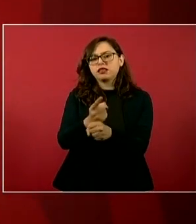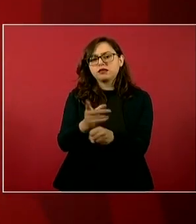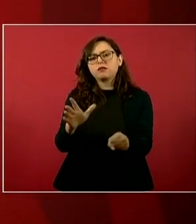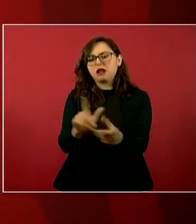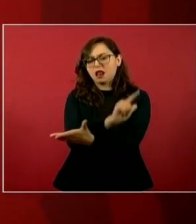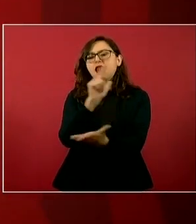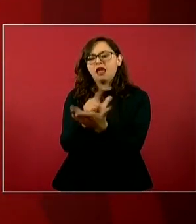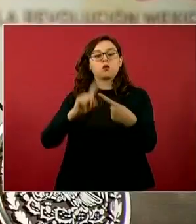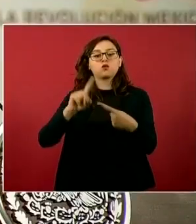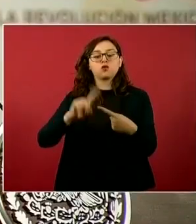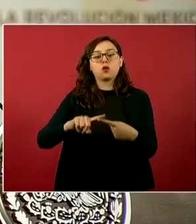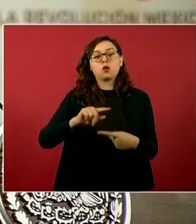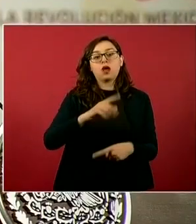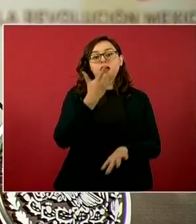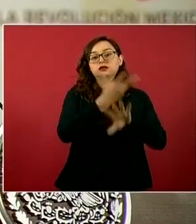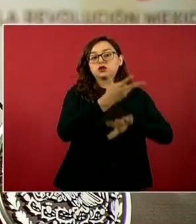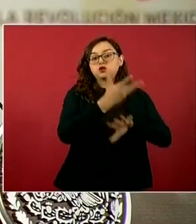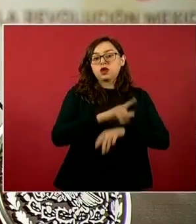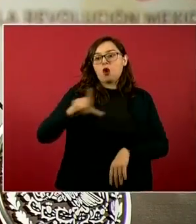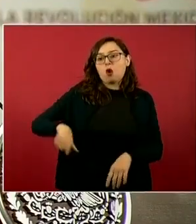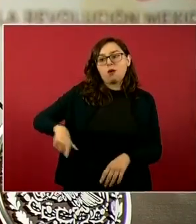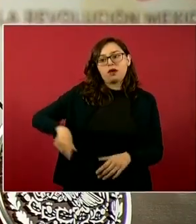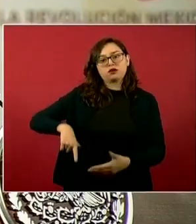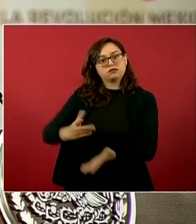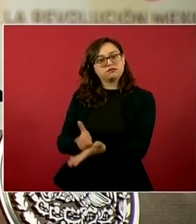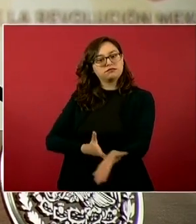pública, dinero del pueblo, porque es una obra